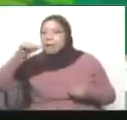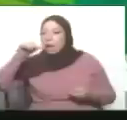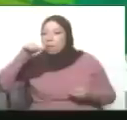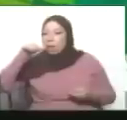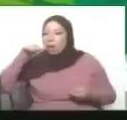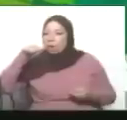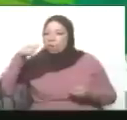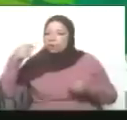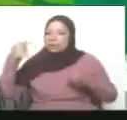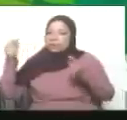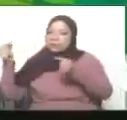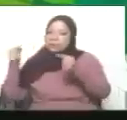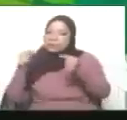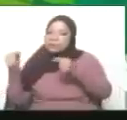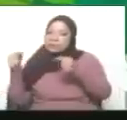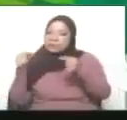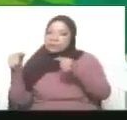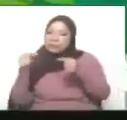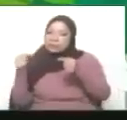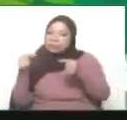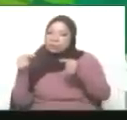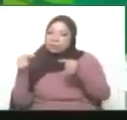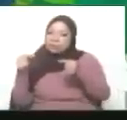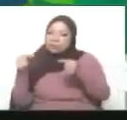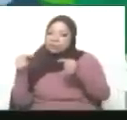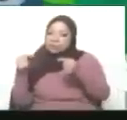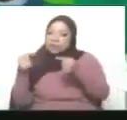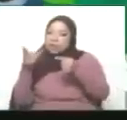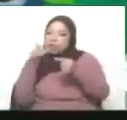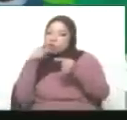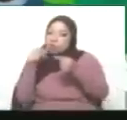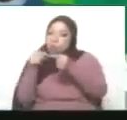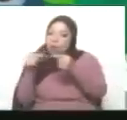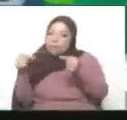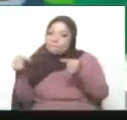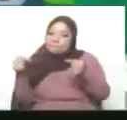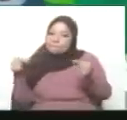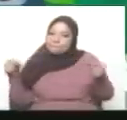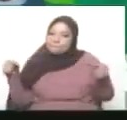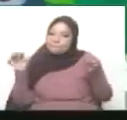en controversia que no ha sido delimitado de ninguna forma